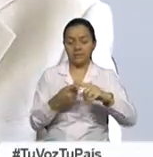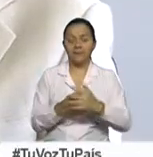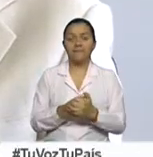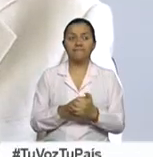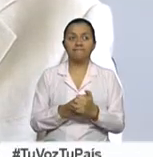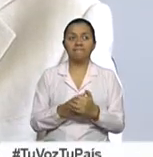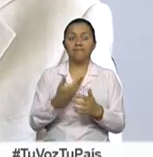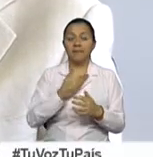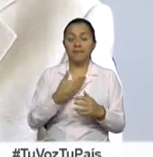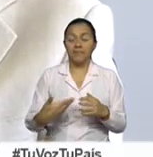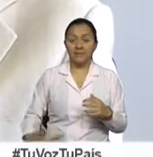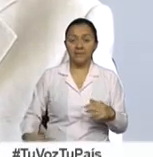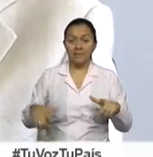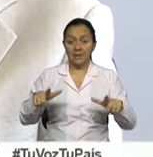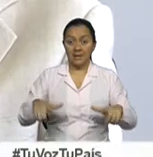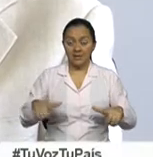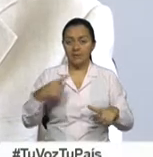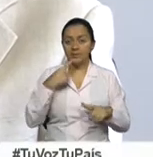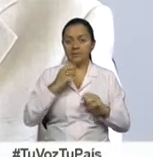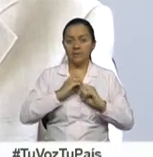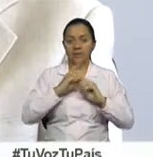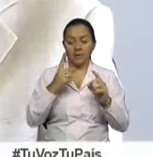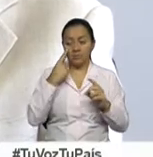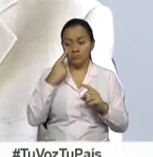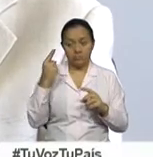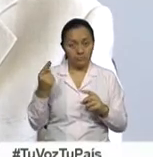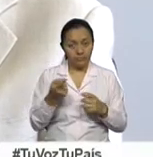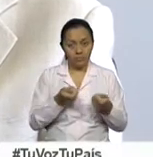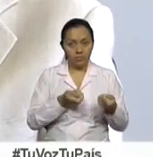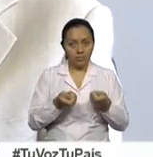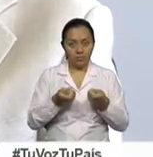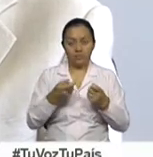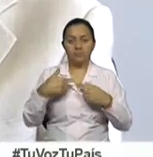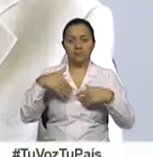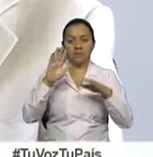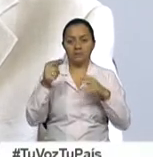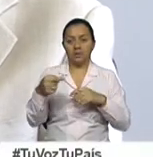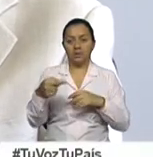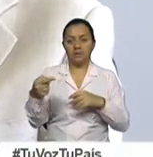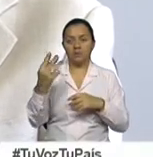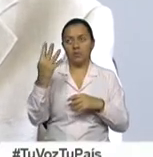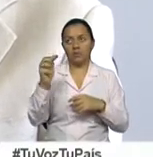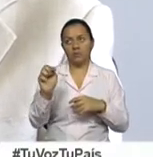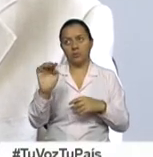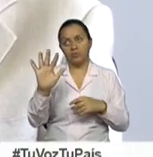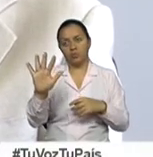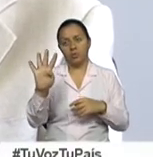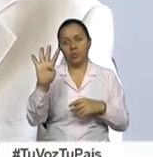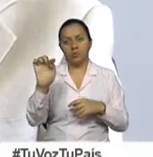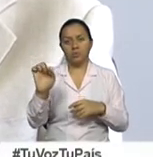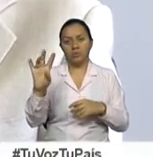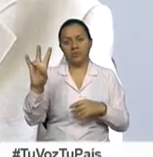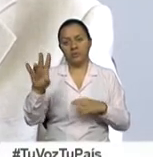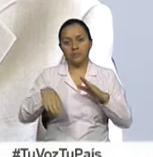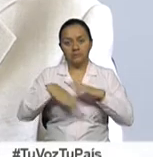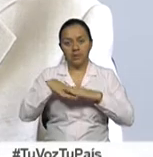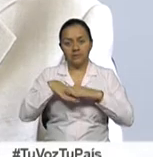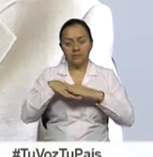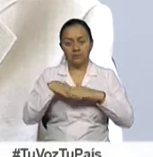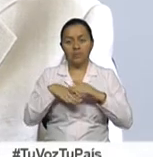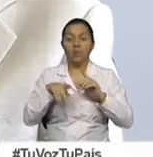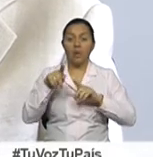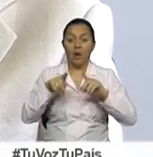presidente ya ha dicho que vigilará y controlará que el déficit no supere el 4.5-4.7%, establecerá ya